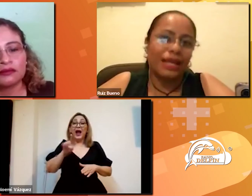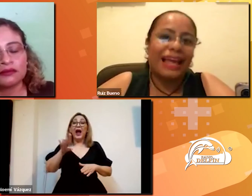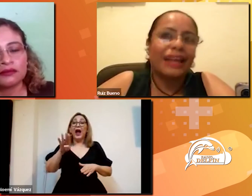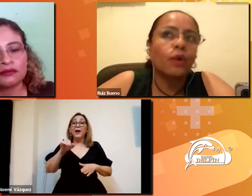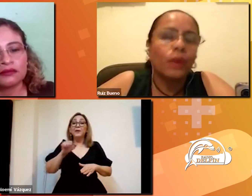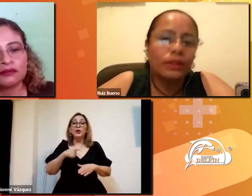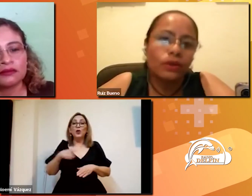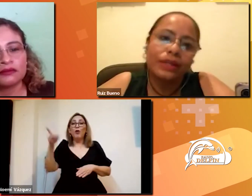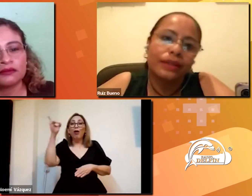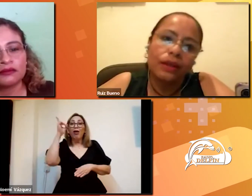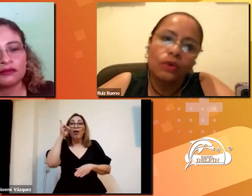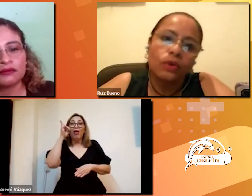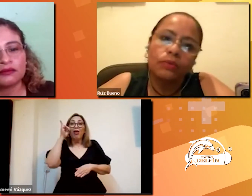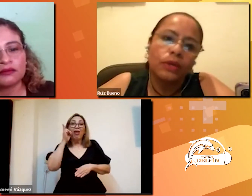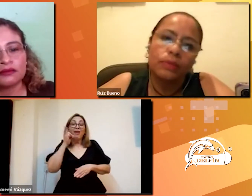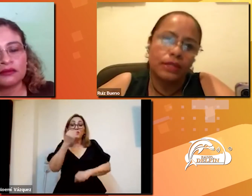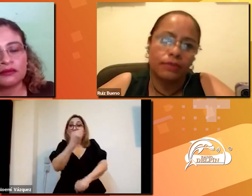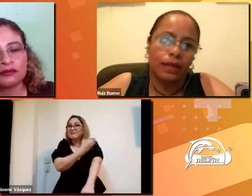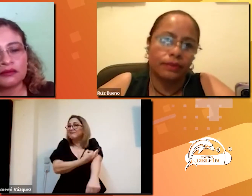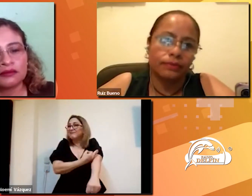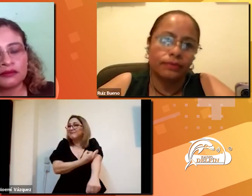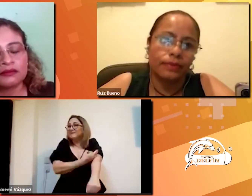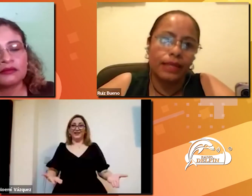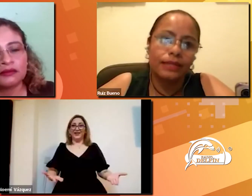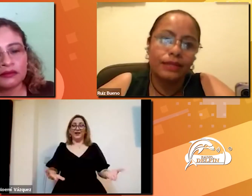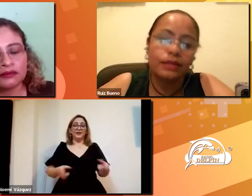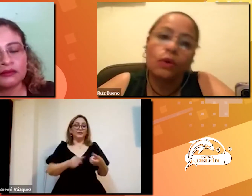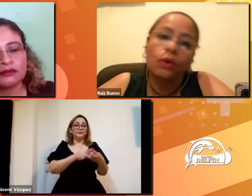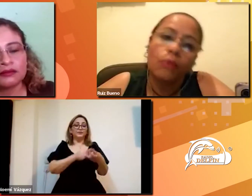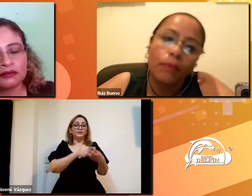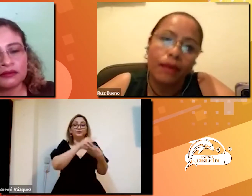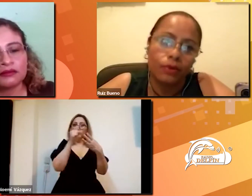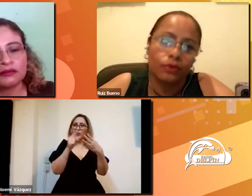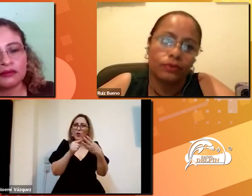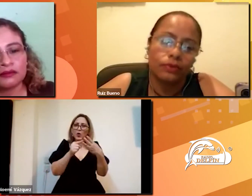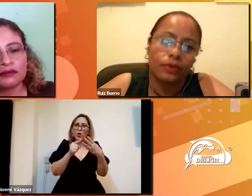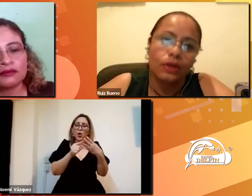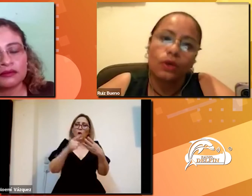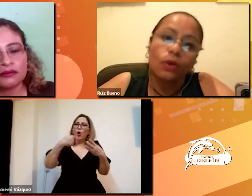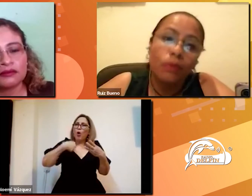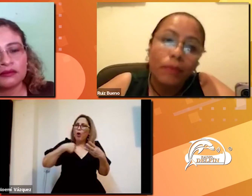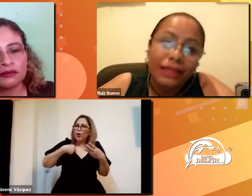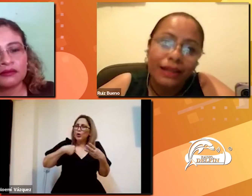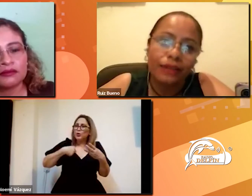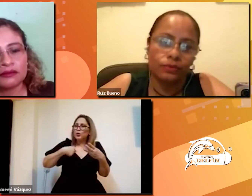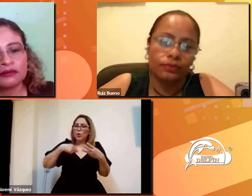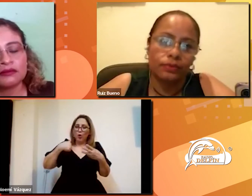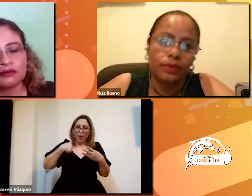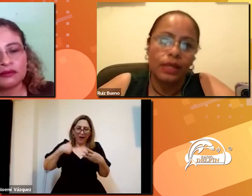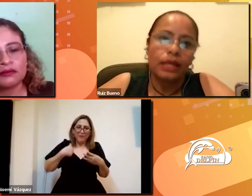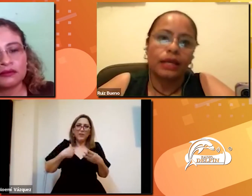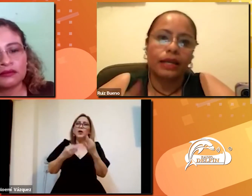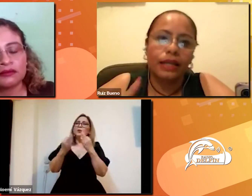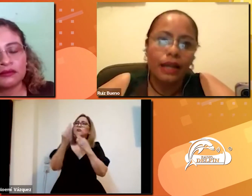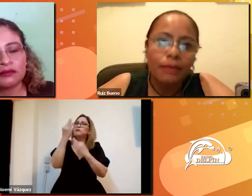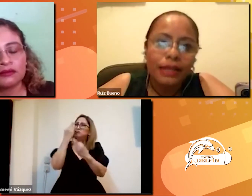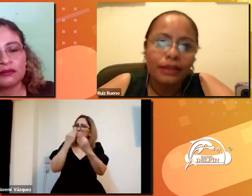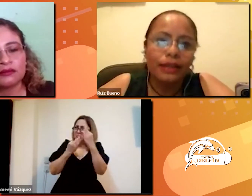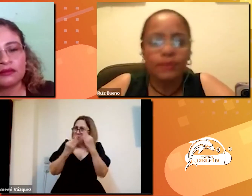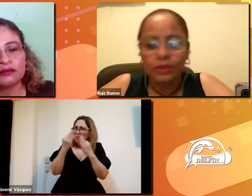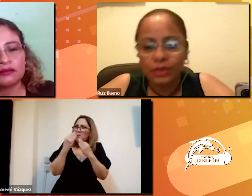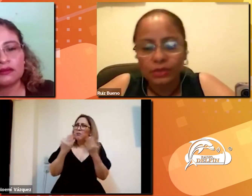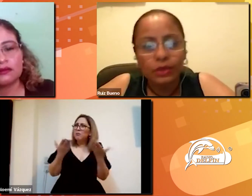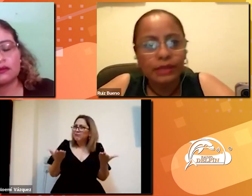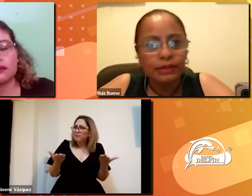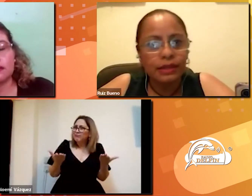2, el encuentro que tengo conmigo misma. Es decir, cómo me hablo, cómo me trato. Generalmente